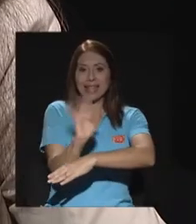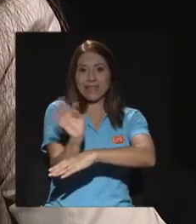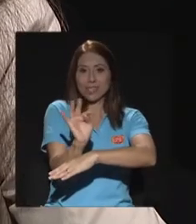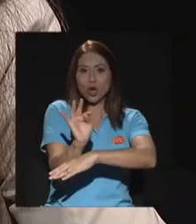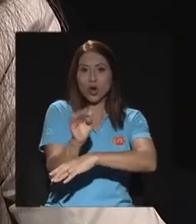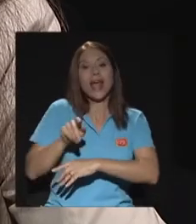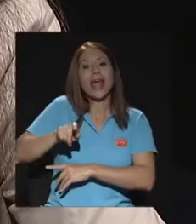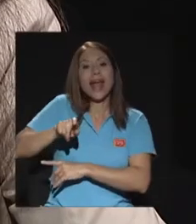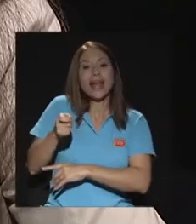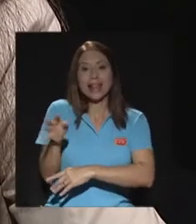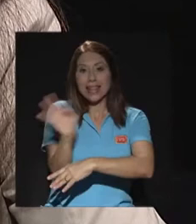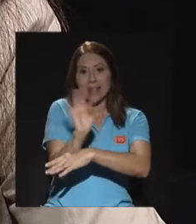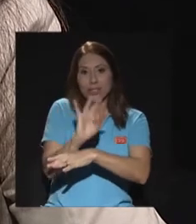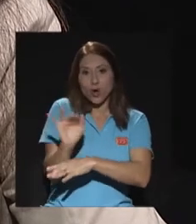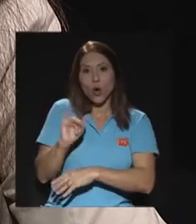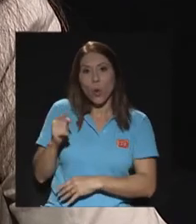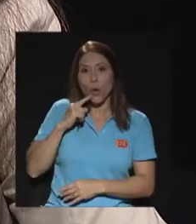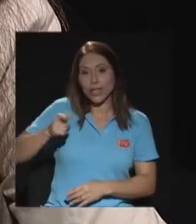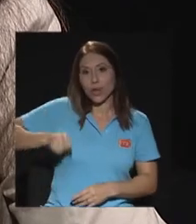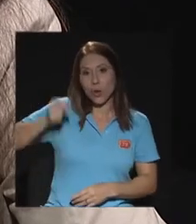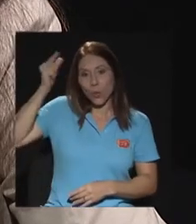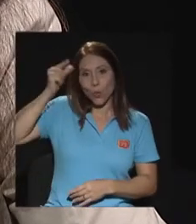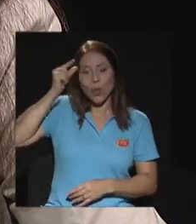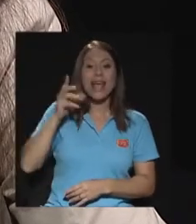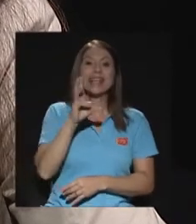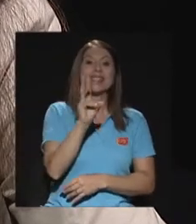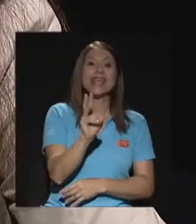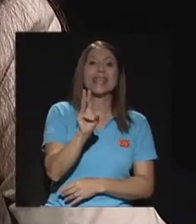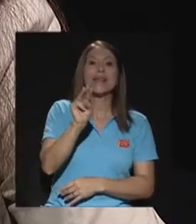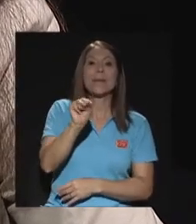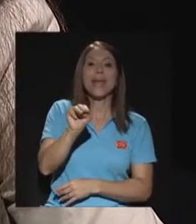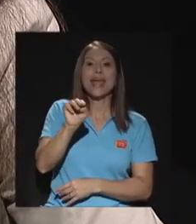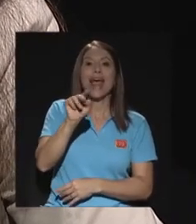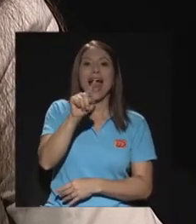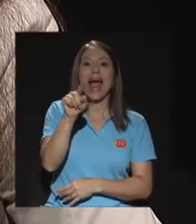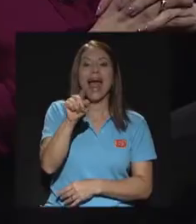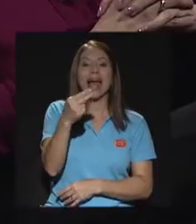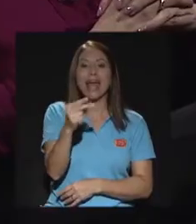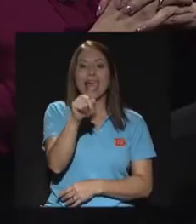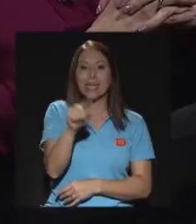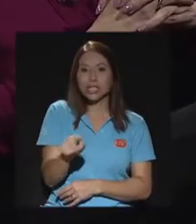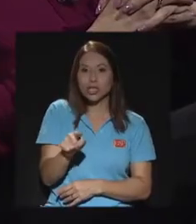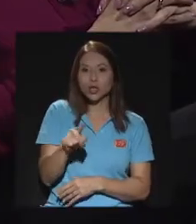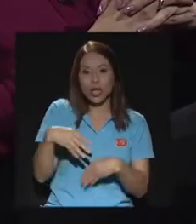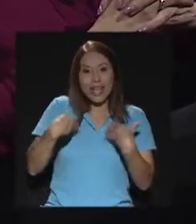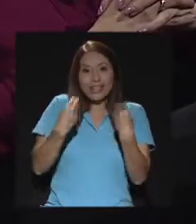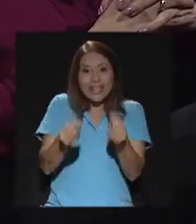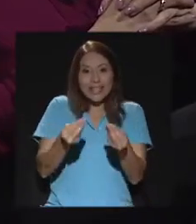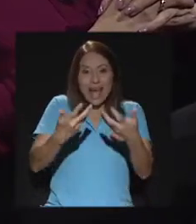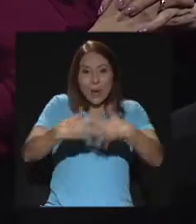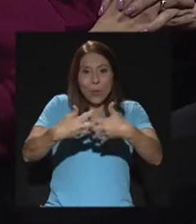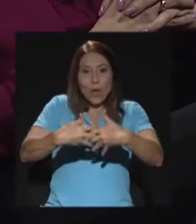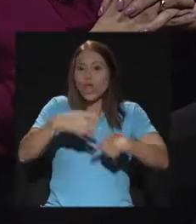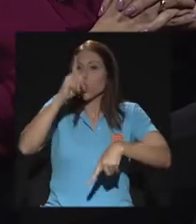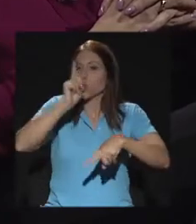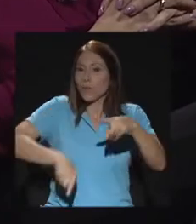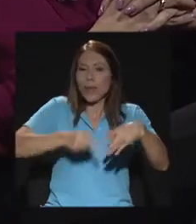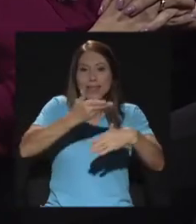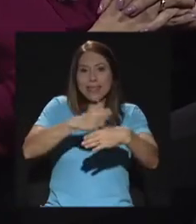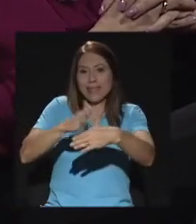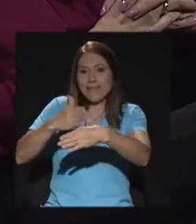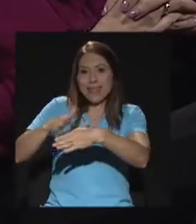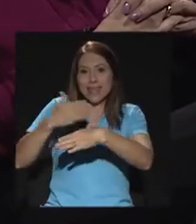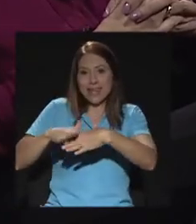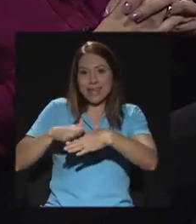y se ha dicho la Procuraduría, son 6 megahercios concesionados a un concesionario y que no se pueden dividir. Lo que sí